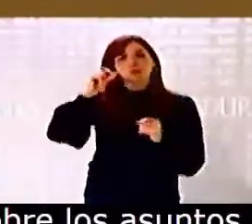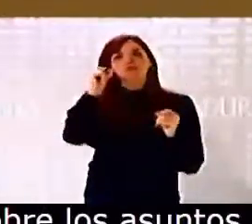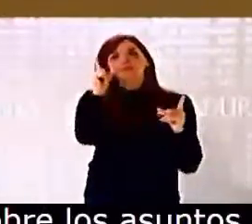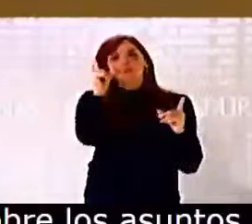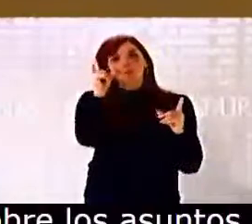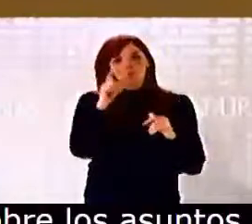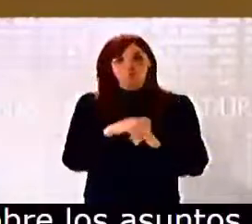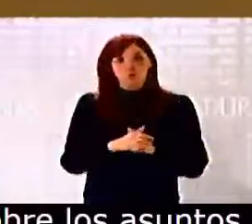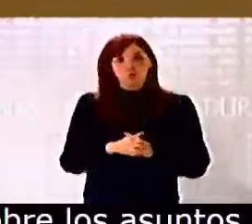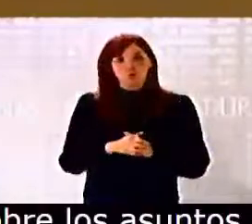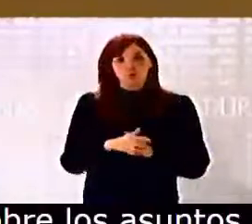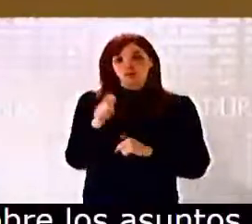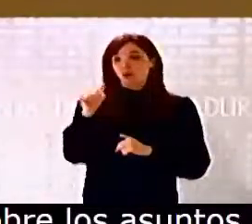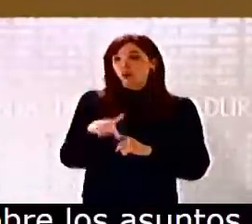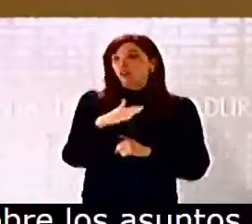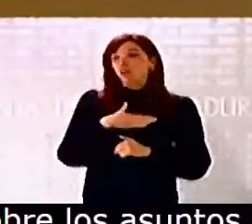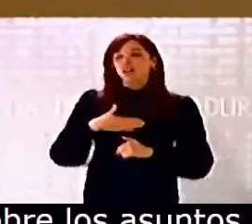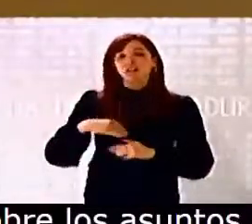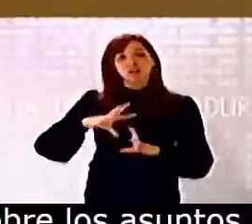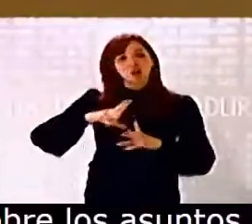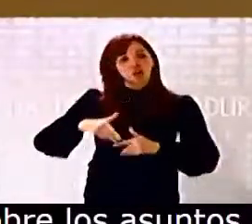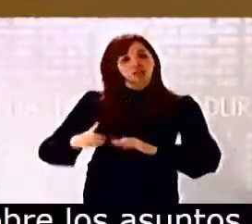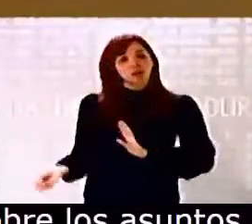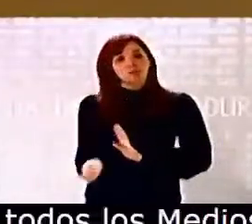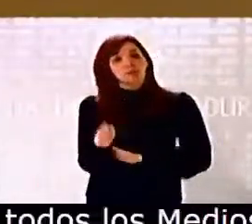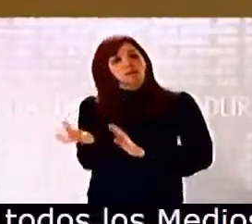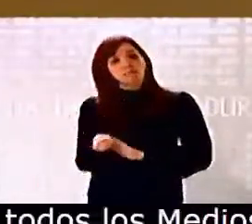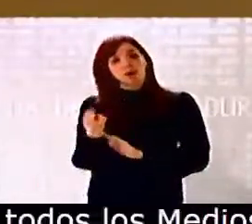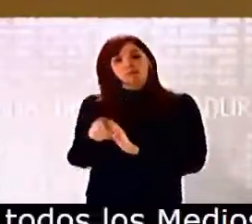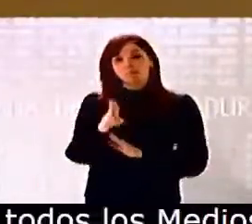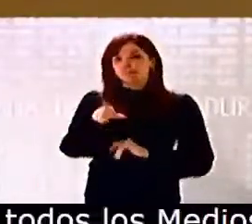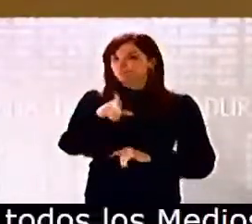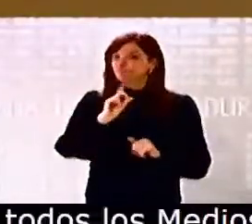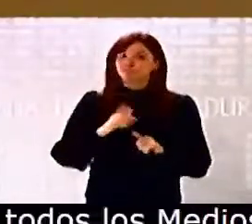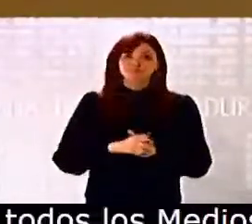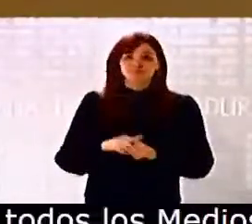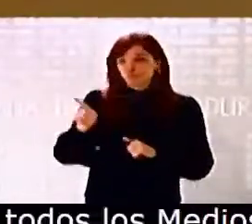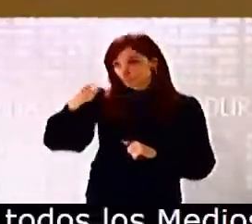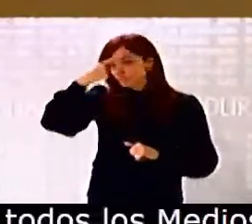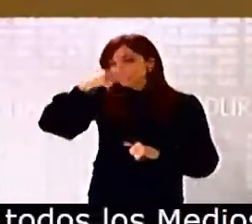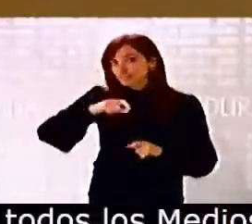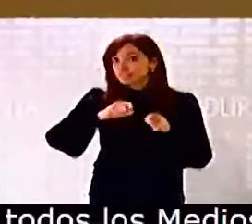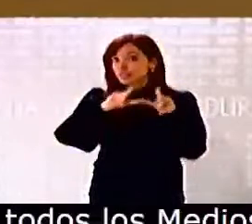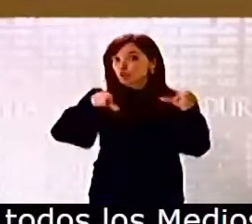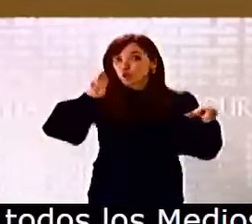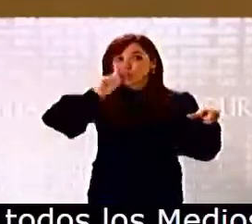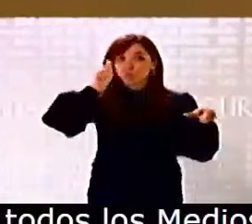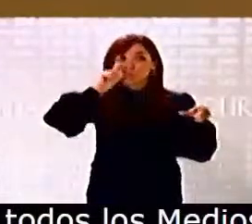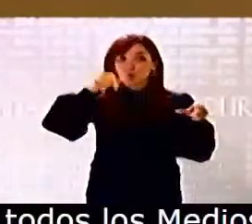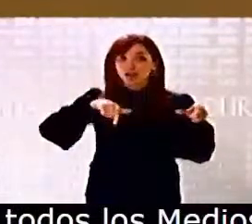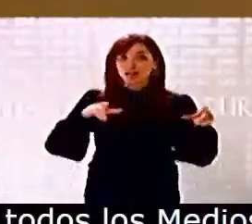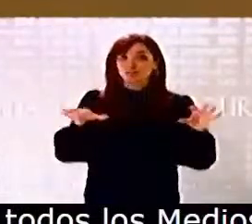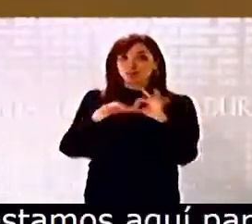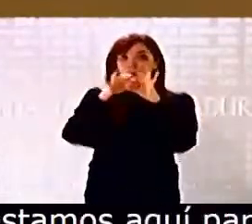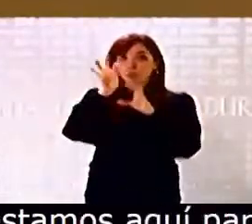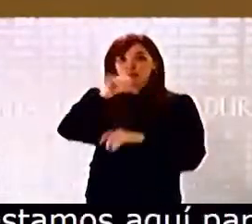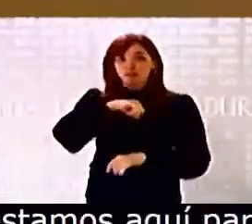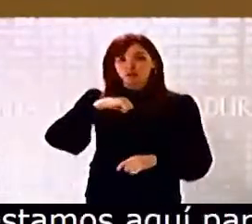que no estamos aquí para generar titulares. ¿Usted sabe lo que supone el sector del turismo en esta comunidad autónoma?